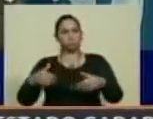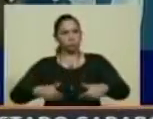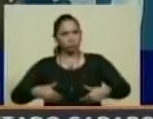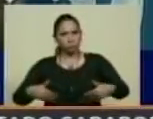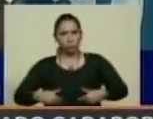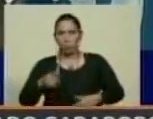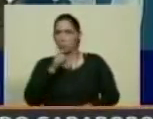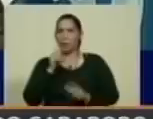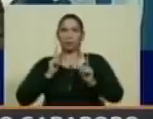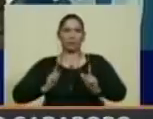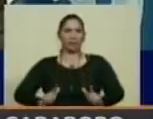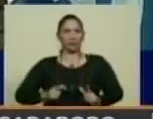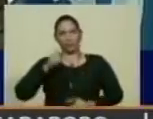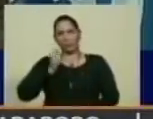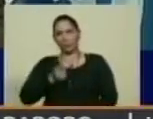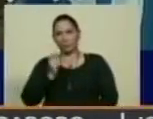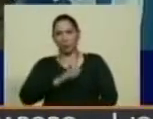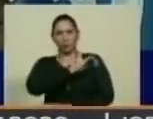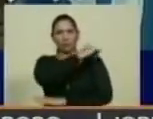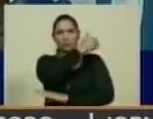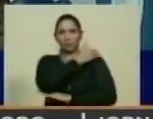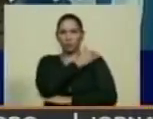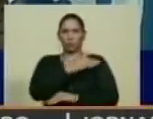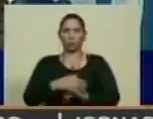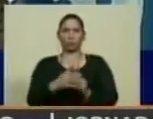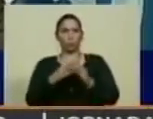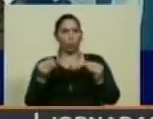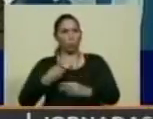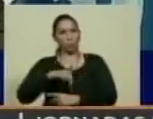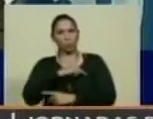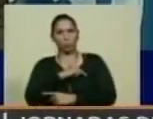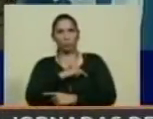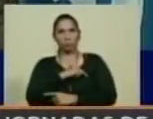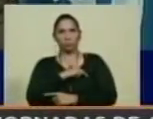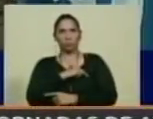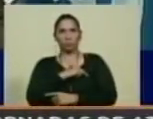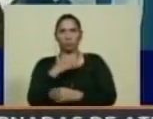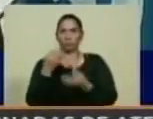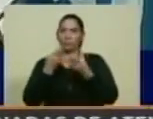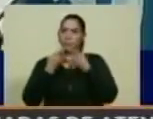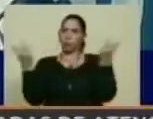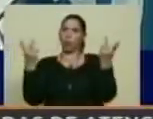los fiscales, los directores y todos nosotros, para llegar a la verdad de este hecho. Muchas gracias.